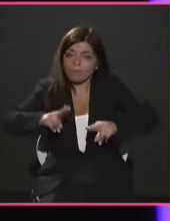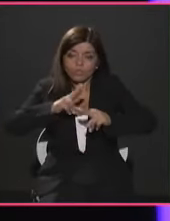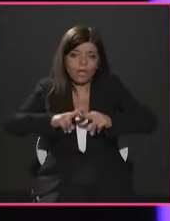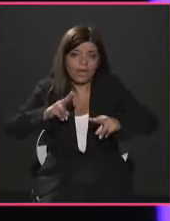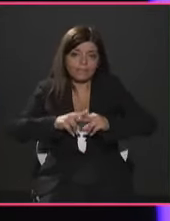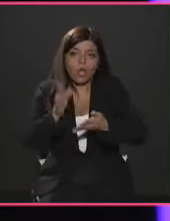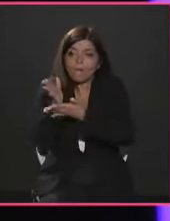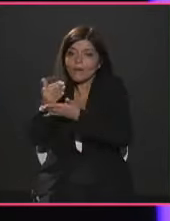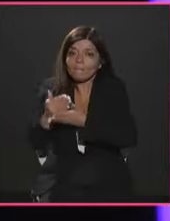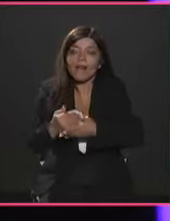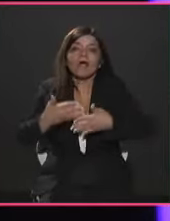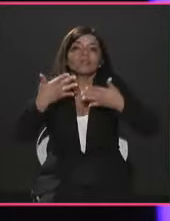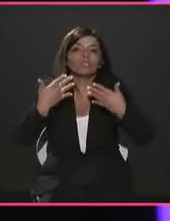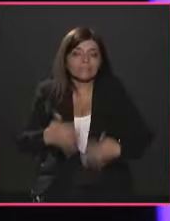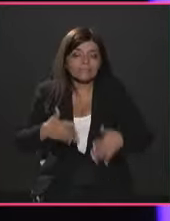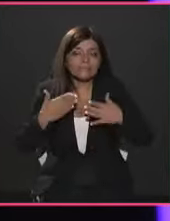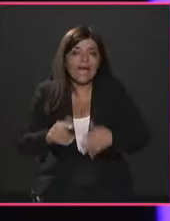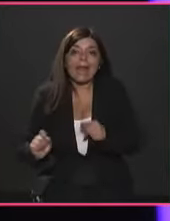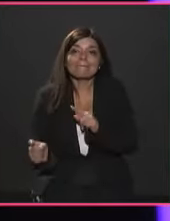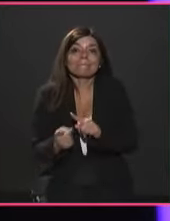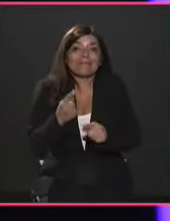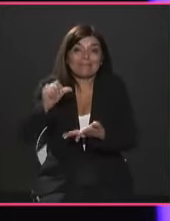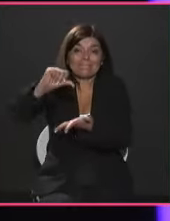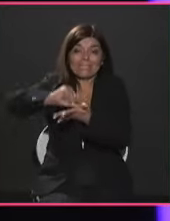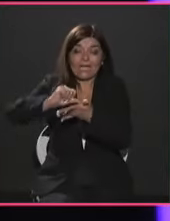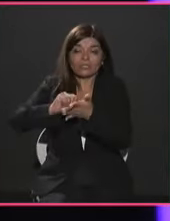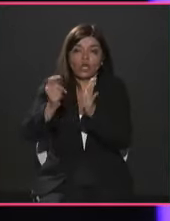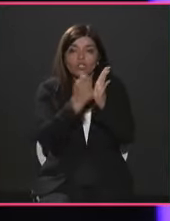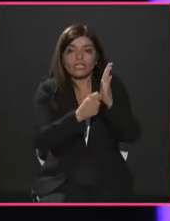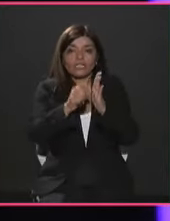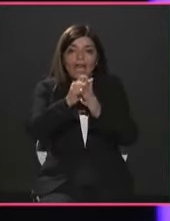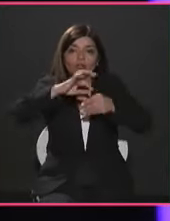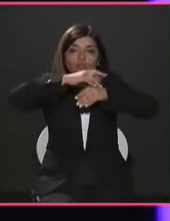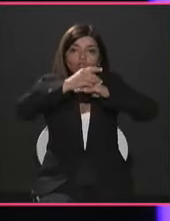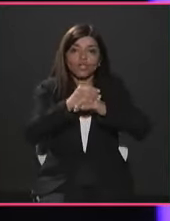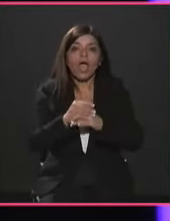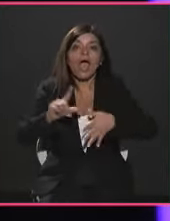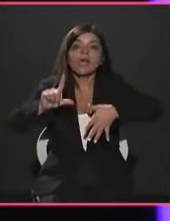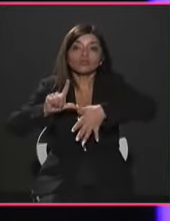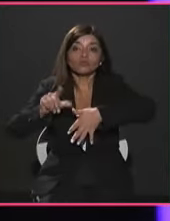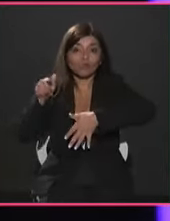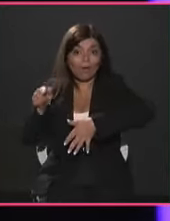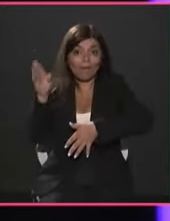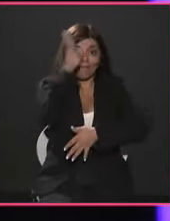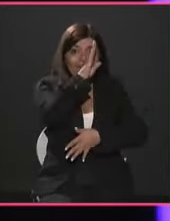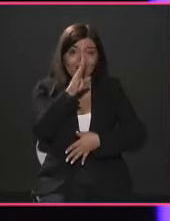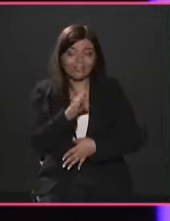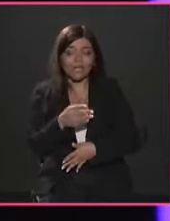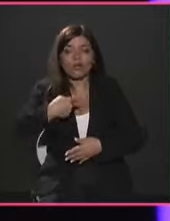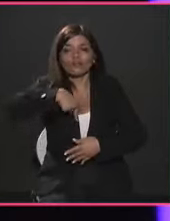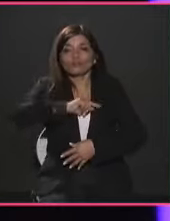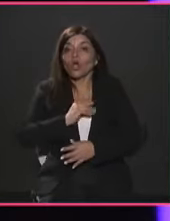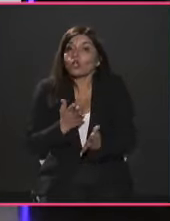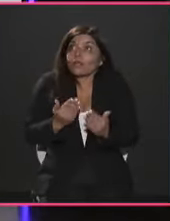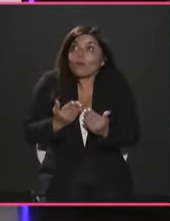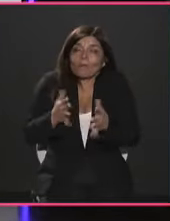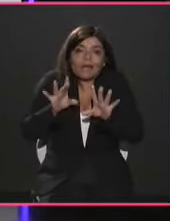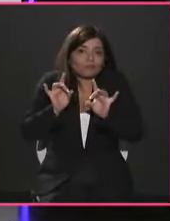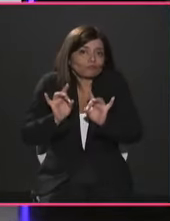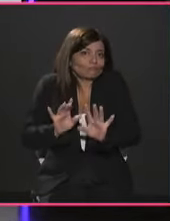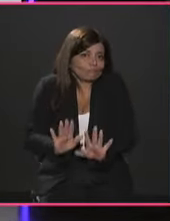porque están preparados para abrir el primer centro de tratamiento de bacteriófagos en Sudamérica Así que estamos realmente esperando todo